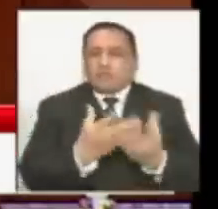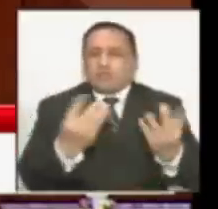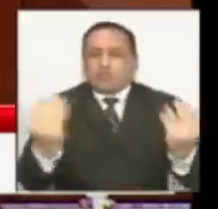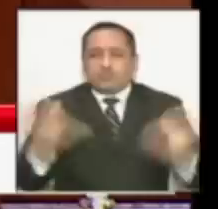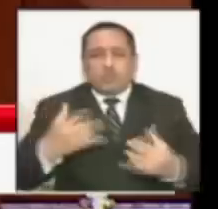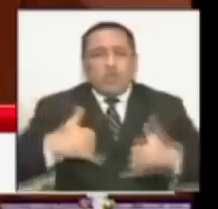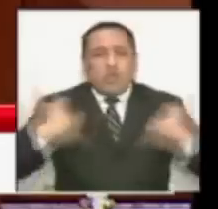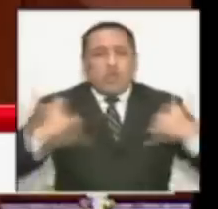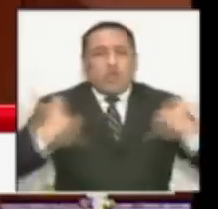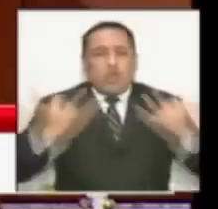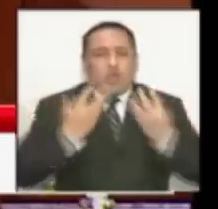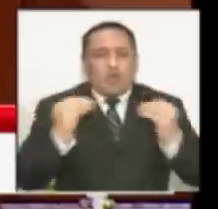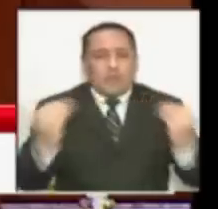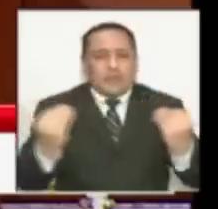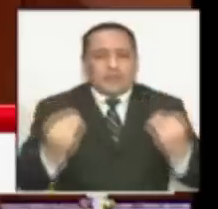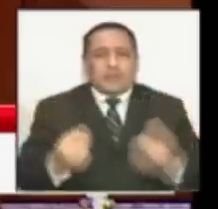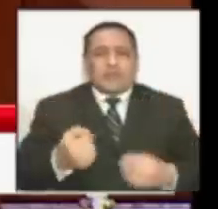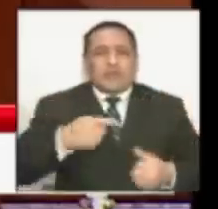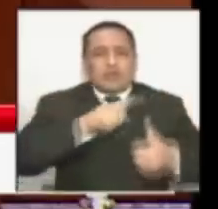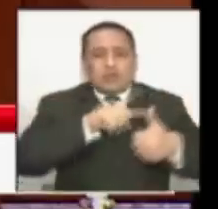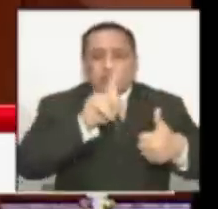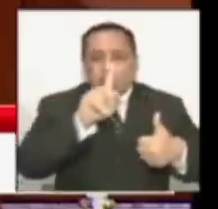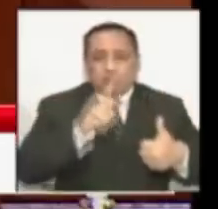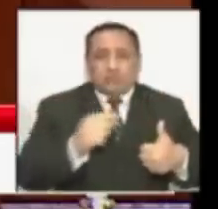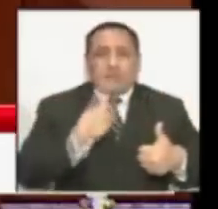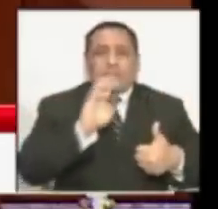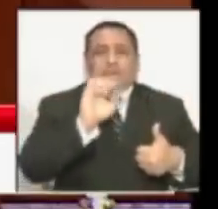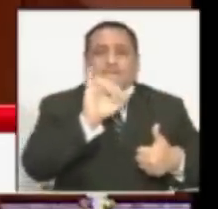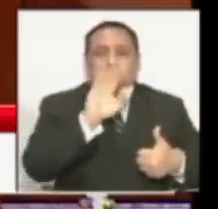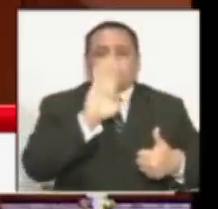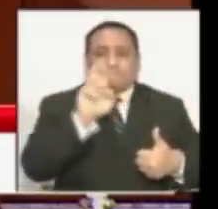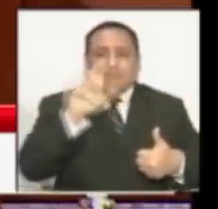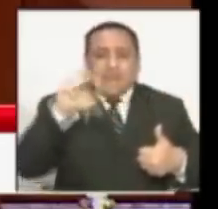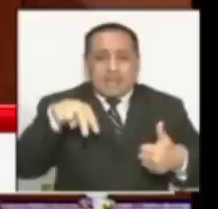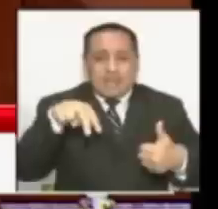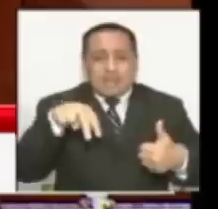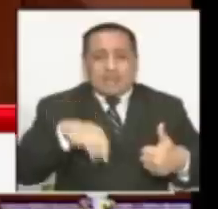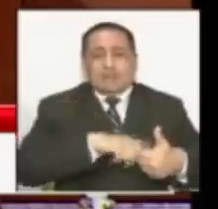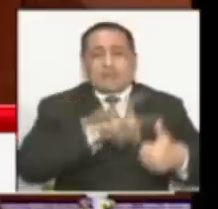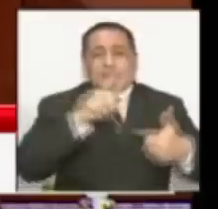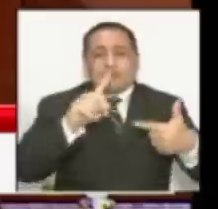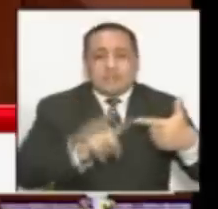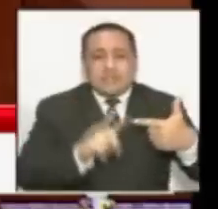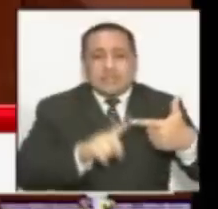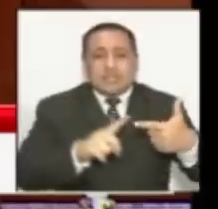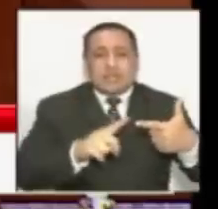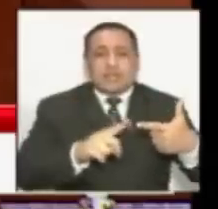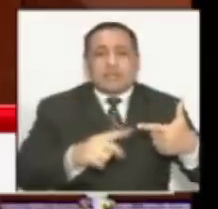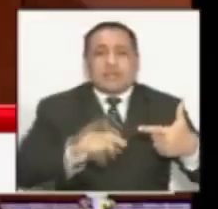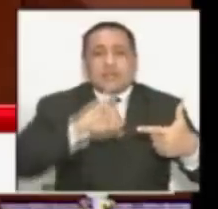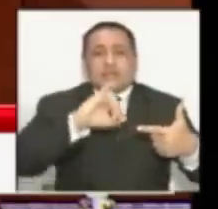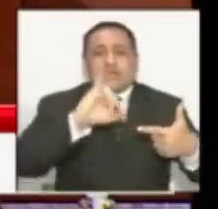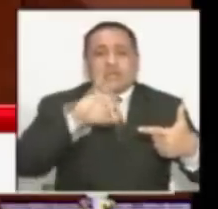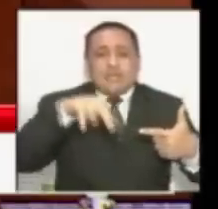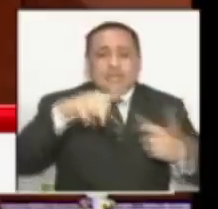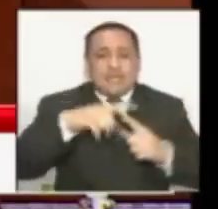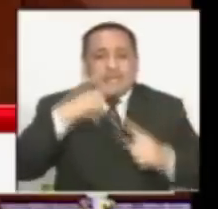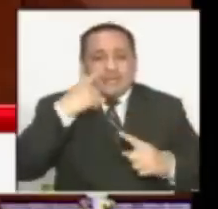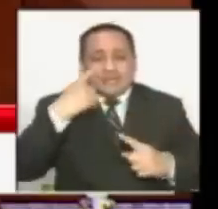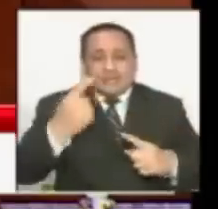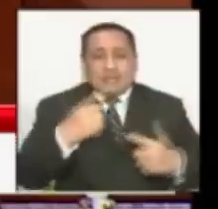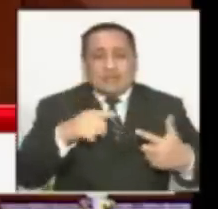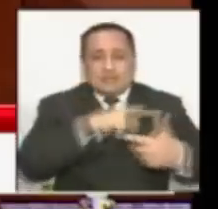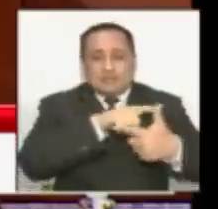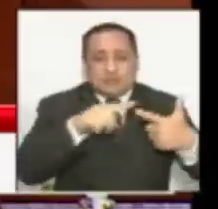jóvenes ciudadanos Jack Bryan Pintado Sánchez y Jordán Inti Sotelo